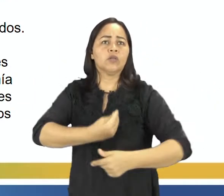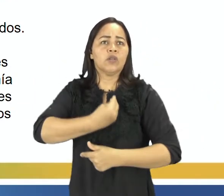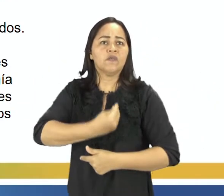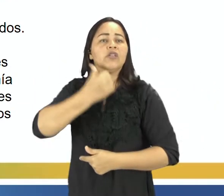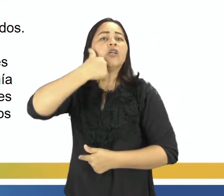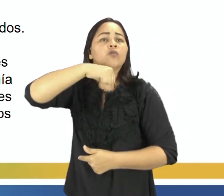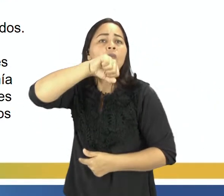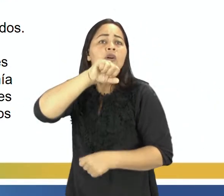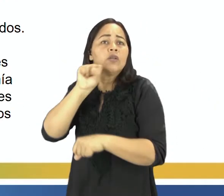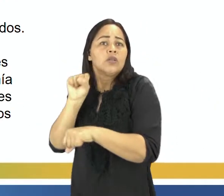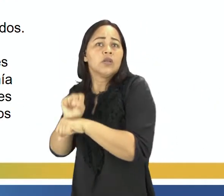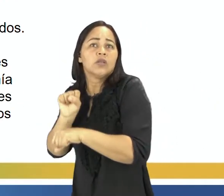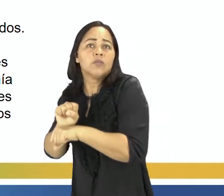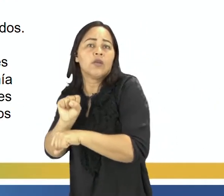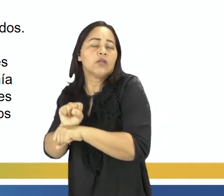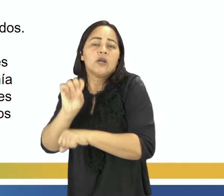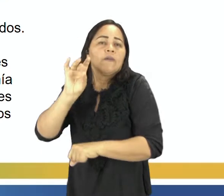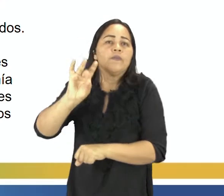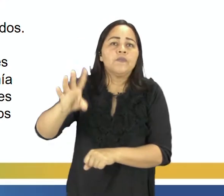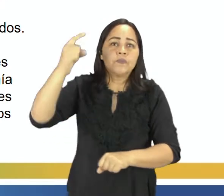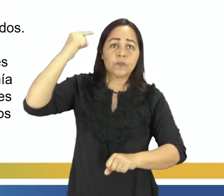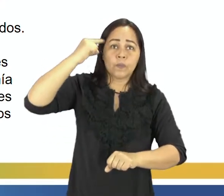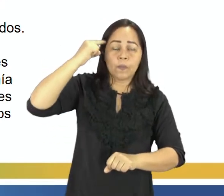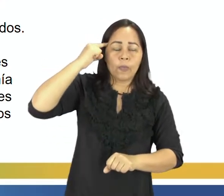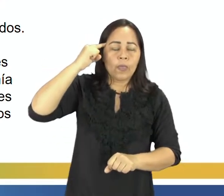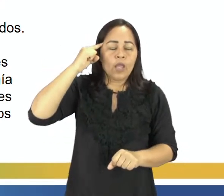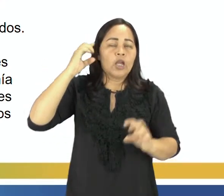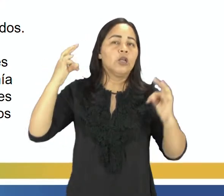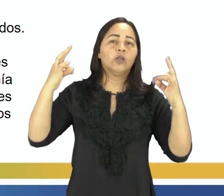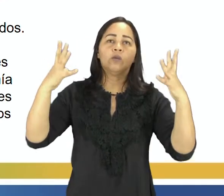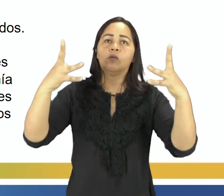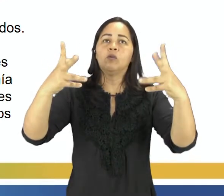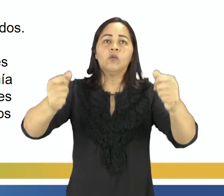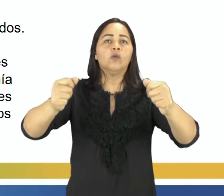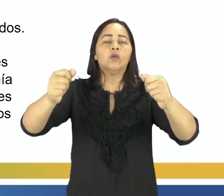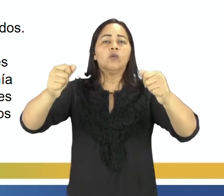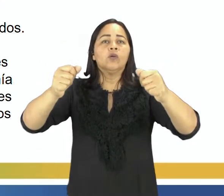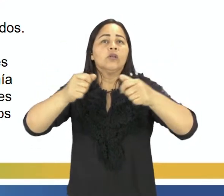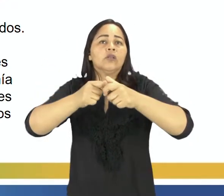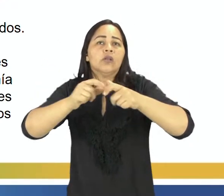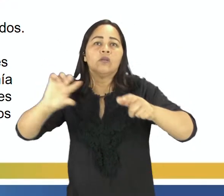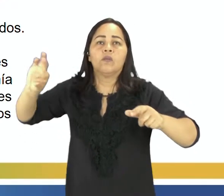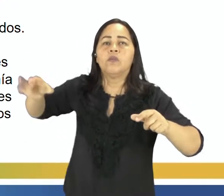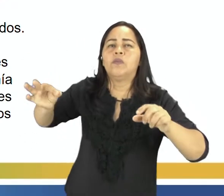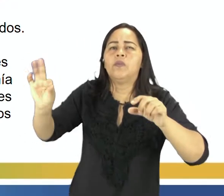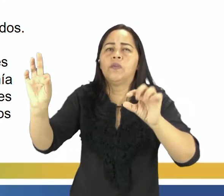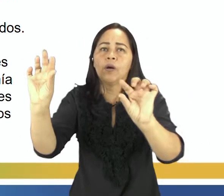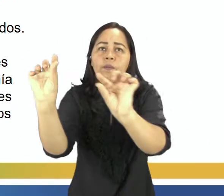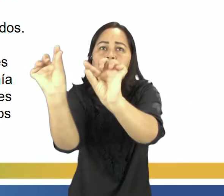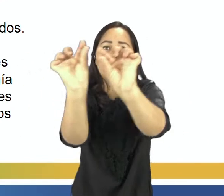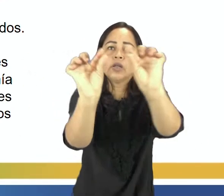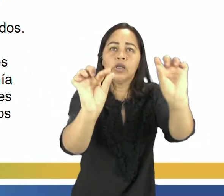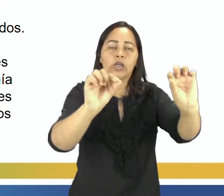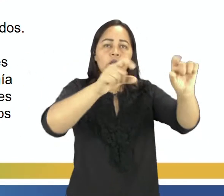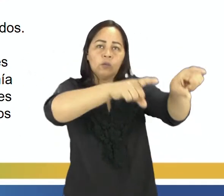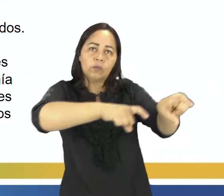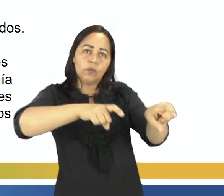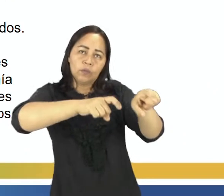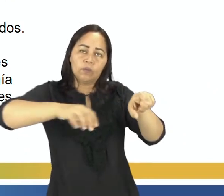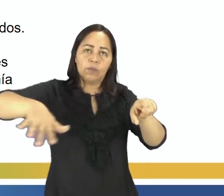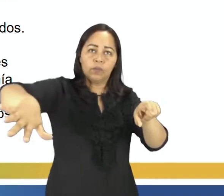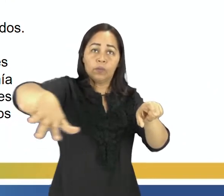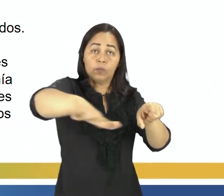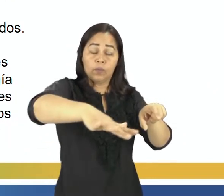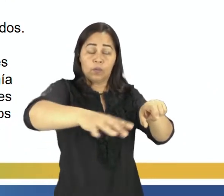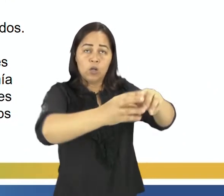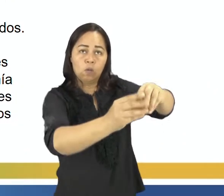sola. No solo pienso en eso, pienso en todo, en el pequeño insecto que camina en la charca de lodo, en